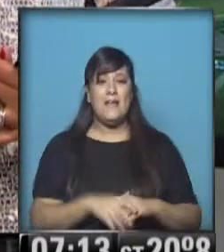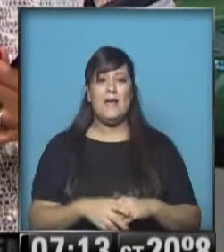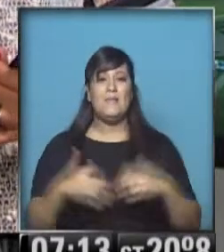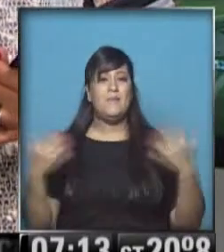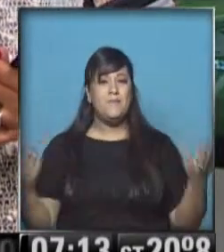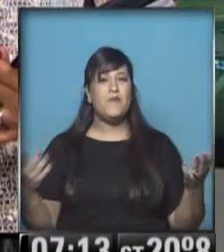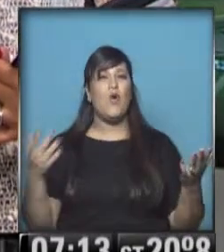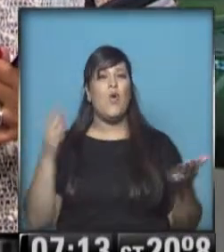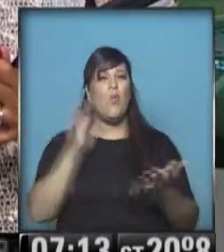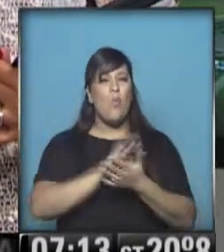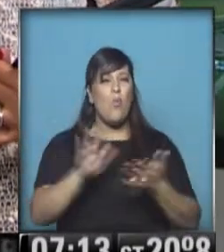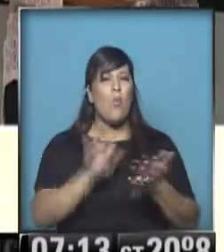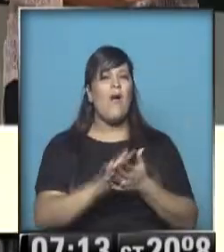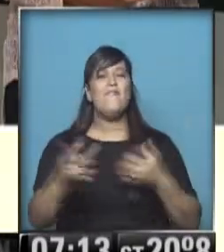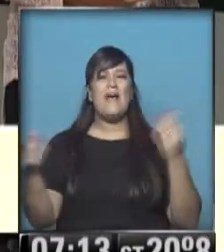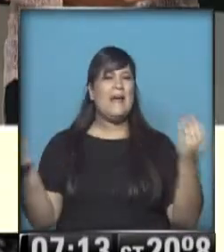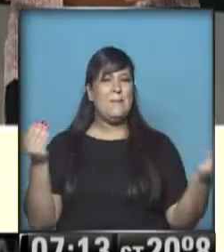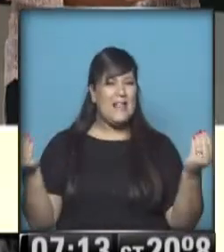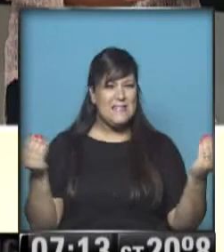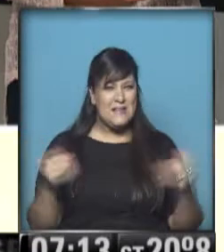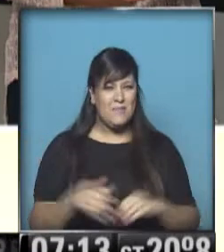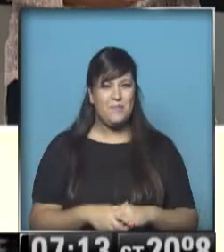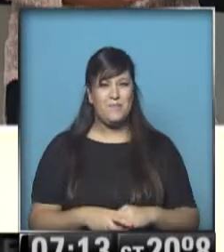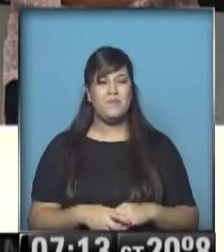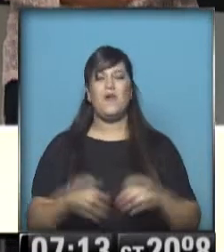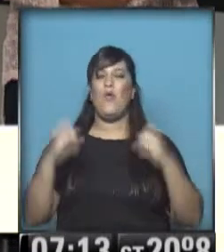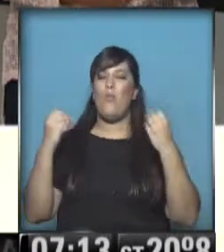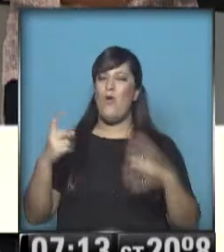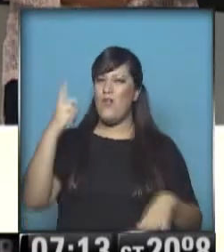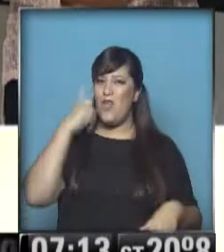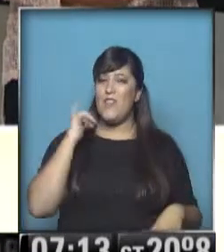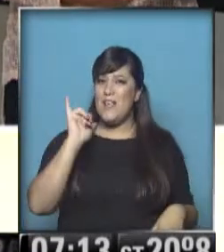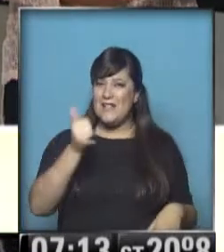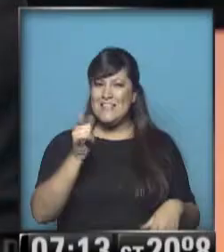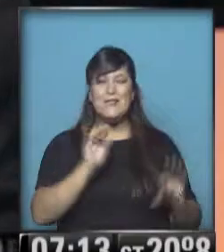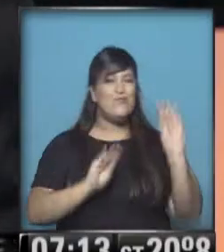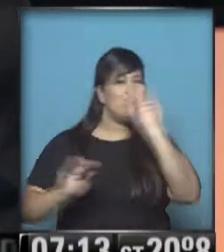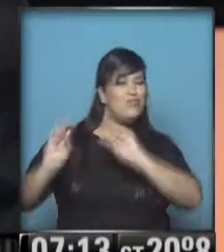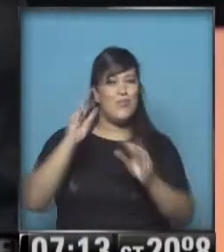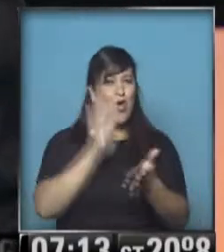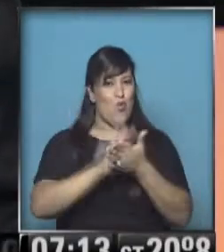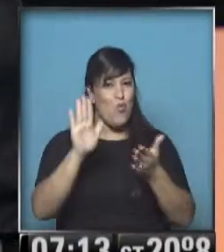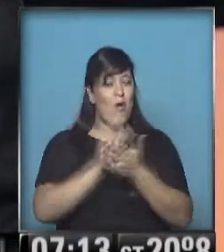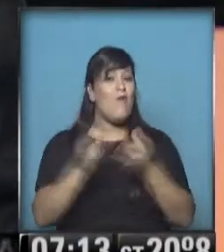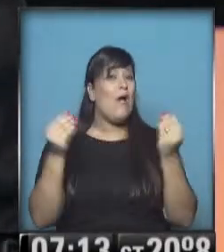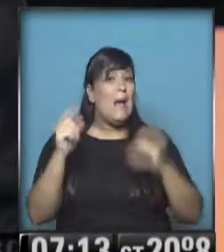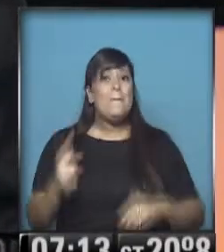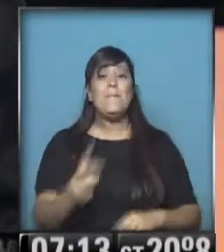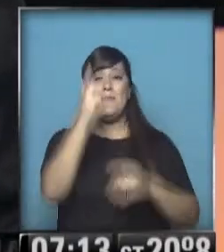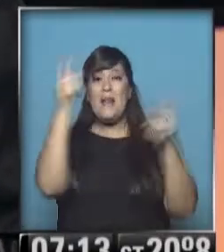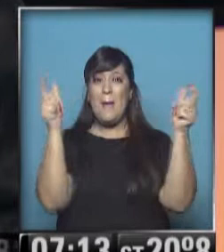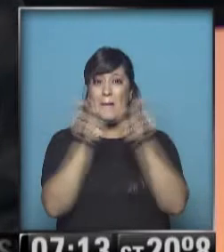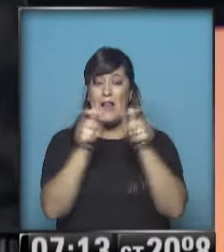es? ¿Recargado o remasterizada? Alejo, buen día. Muy buenos días. Tenemos que hablar de remasterización de la primera